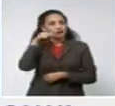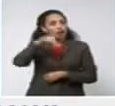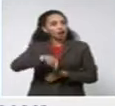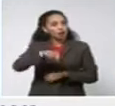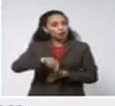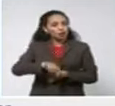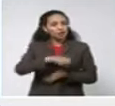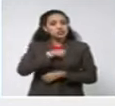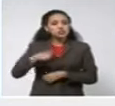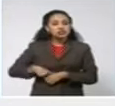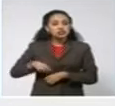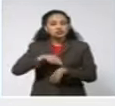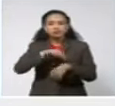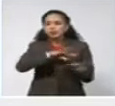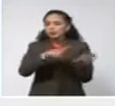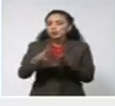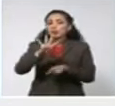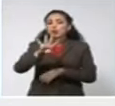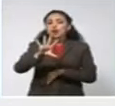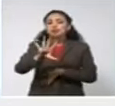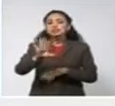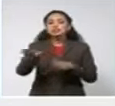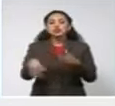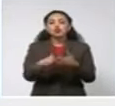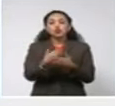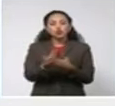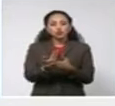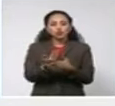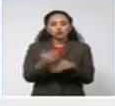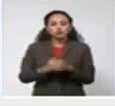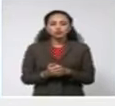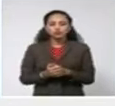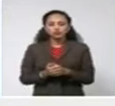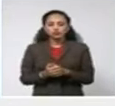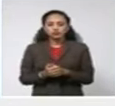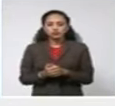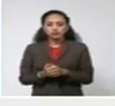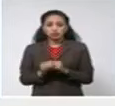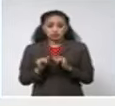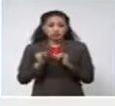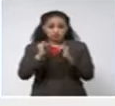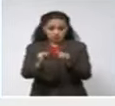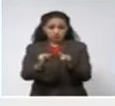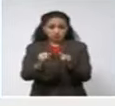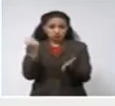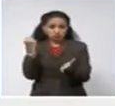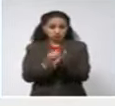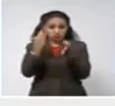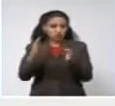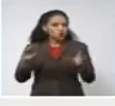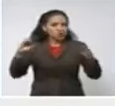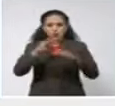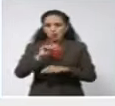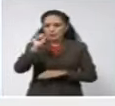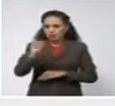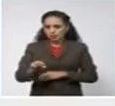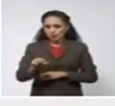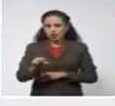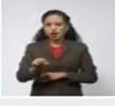hace 45 días se plantea en la información oficial, no confirma casos autóctonos